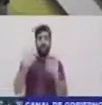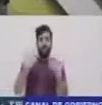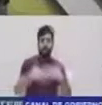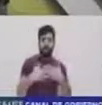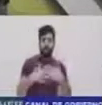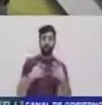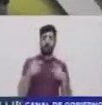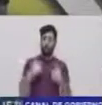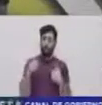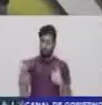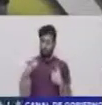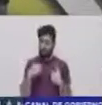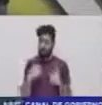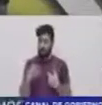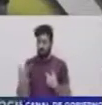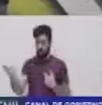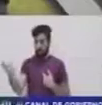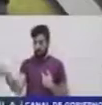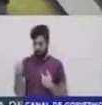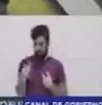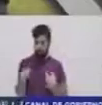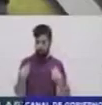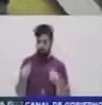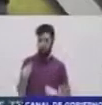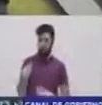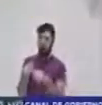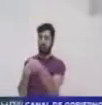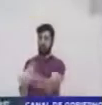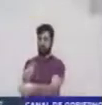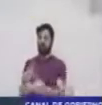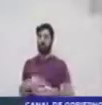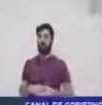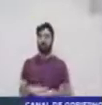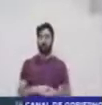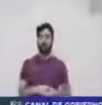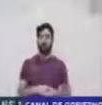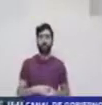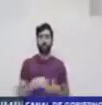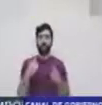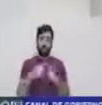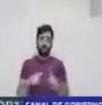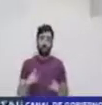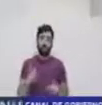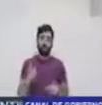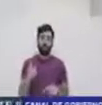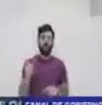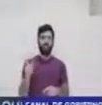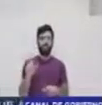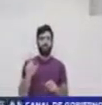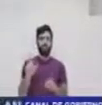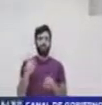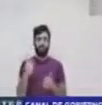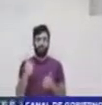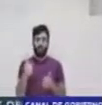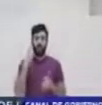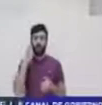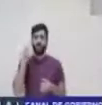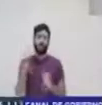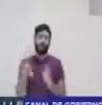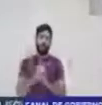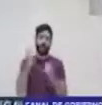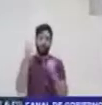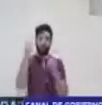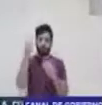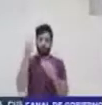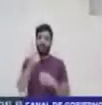datos con información que no les pertenece. Y resulta uno recibiendo llamadas y dice, pero si yo nunca contacté. Y es porque también la